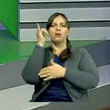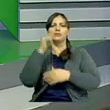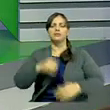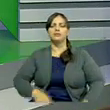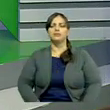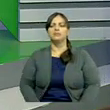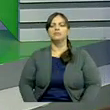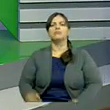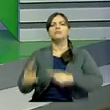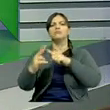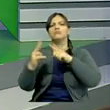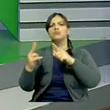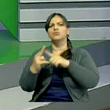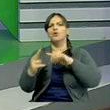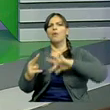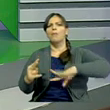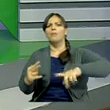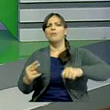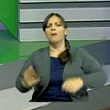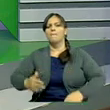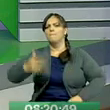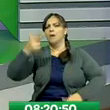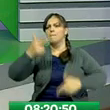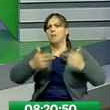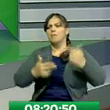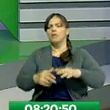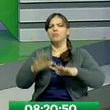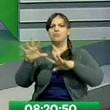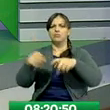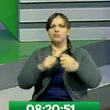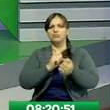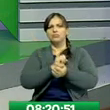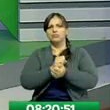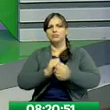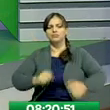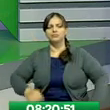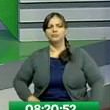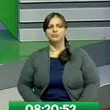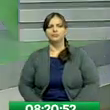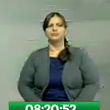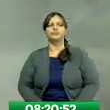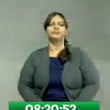están acusados de perpetrar un robo en el Cantón Milagro.